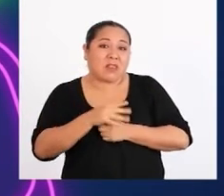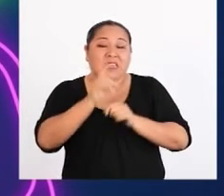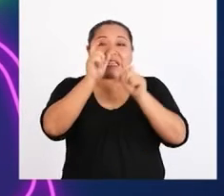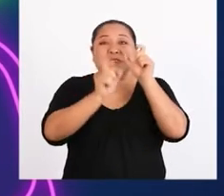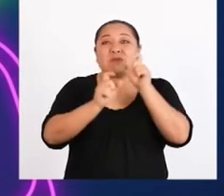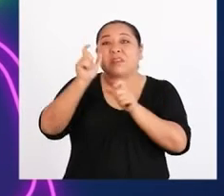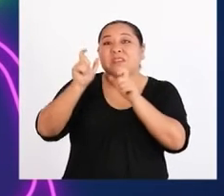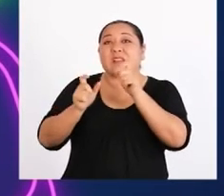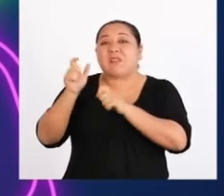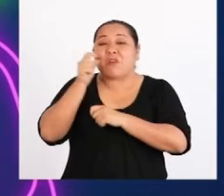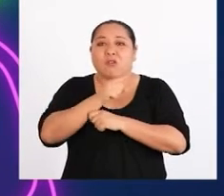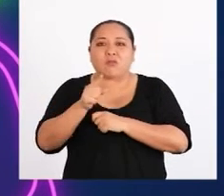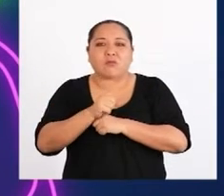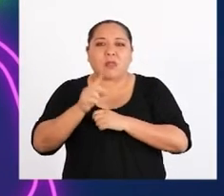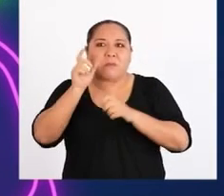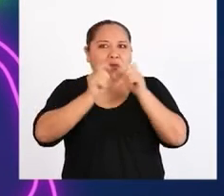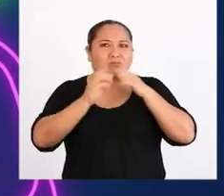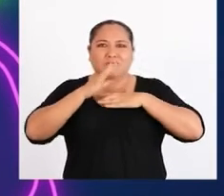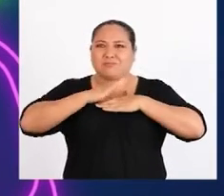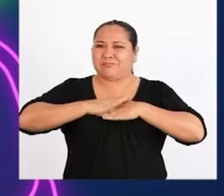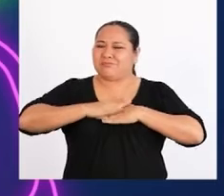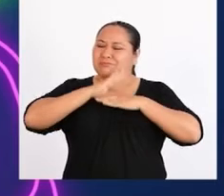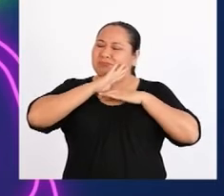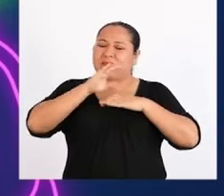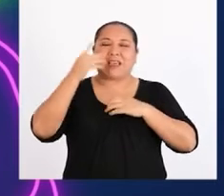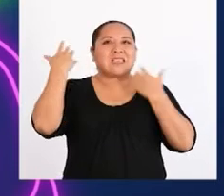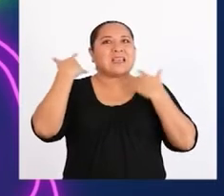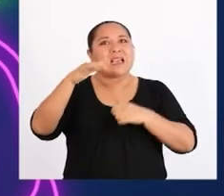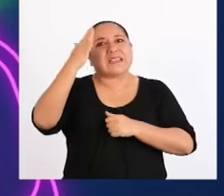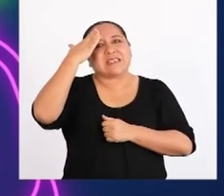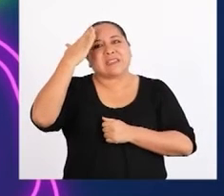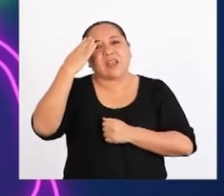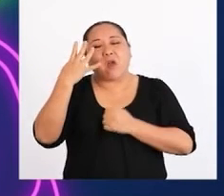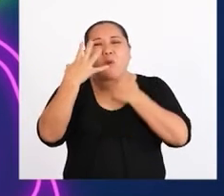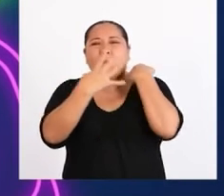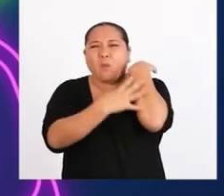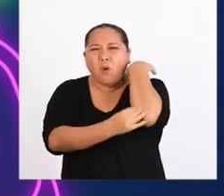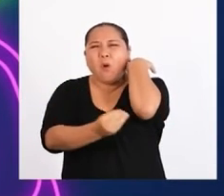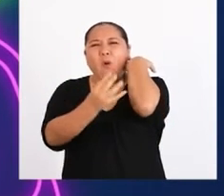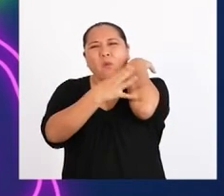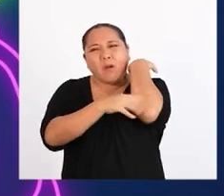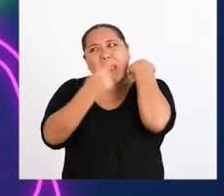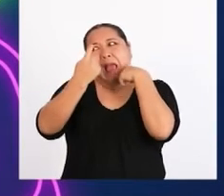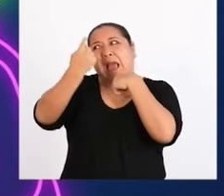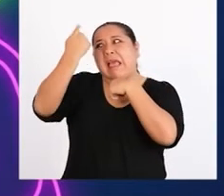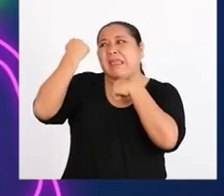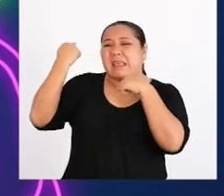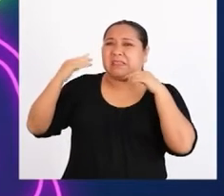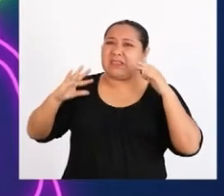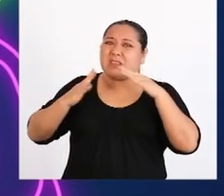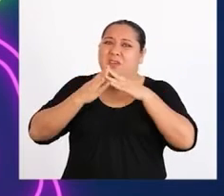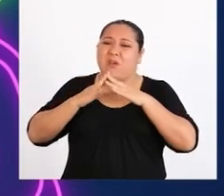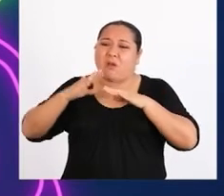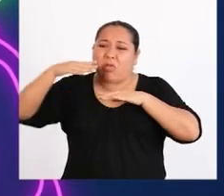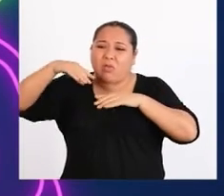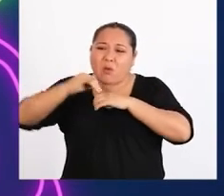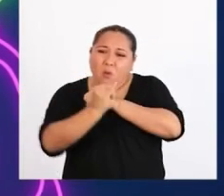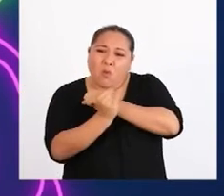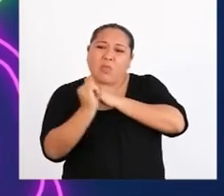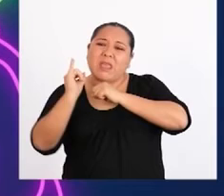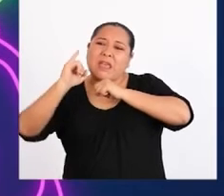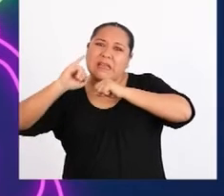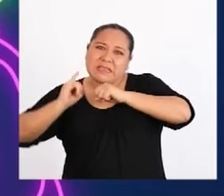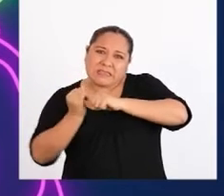las gentes no reposan. Sabido es por los pobres de los pobres que atrás de la colina flota una isla